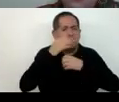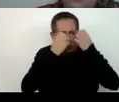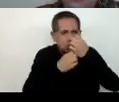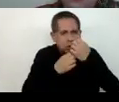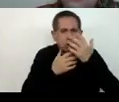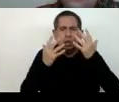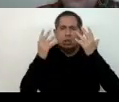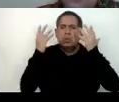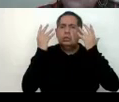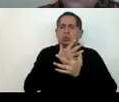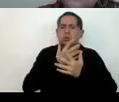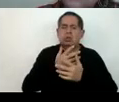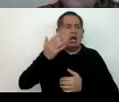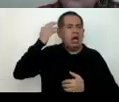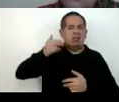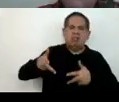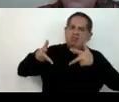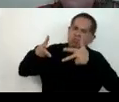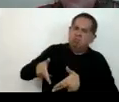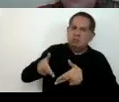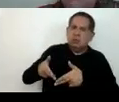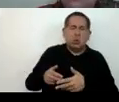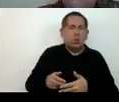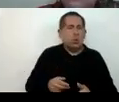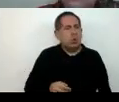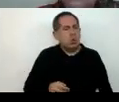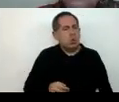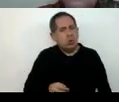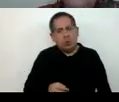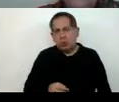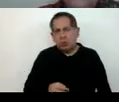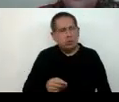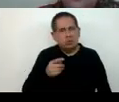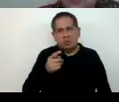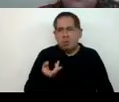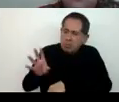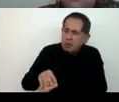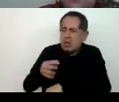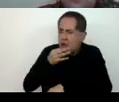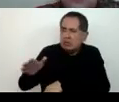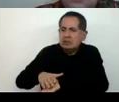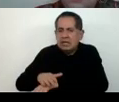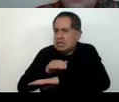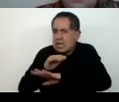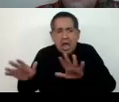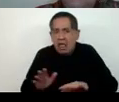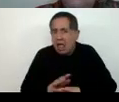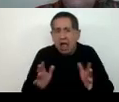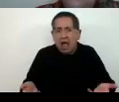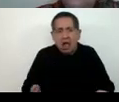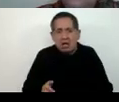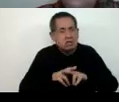que les hicieron la esterilización y pues prácticamente fue sin su consentimiento, y